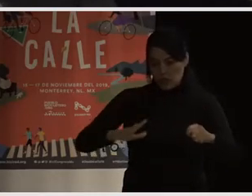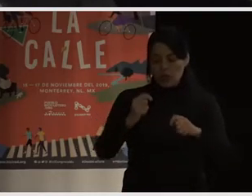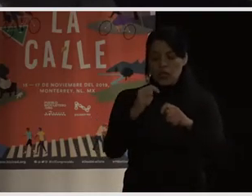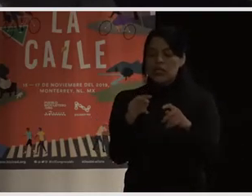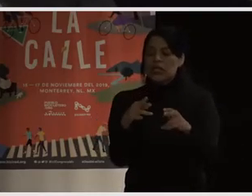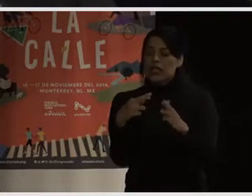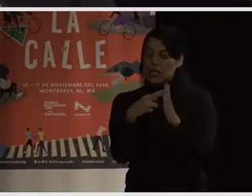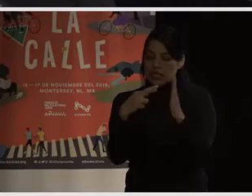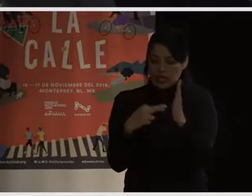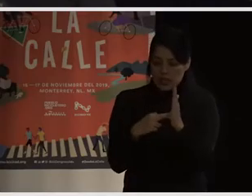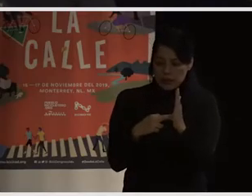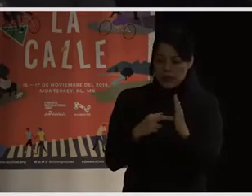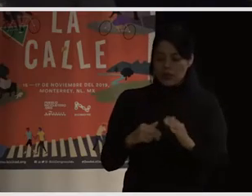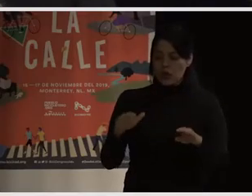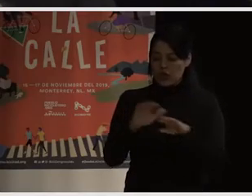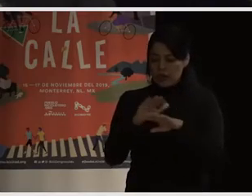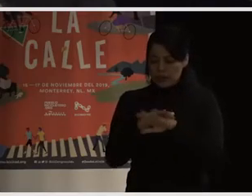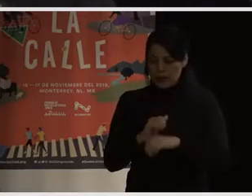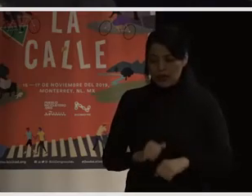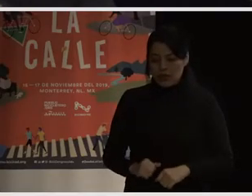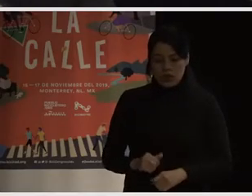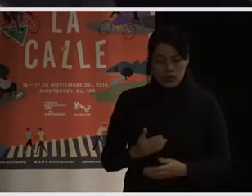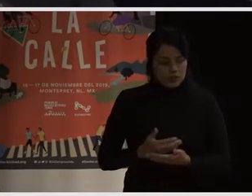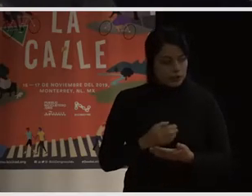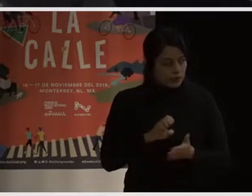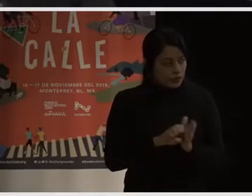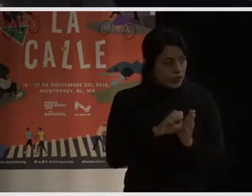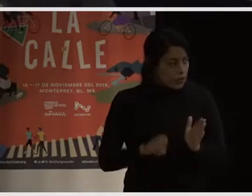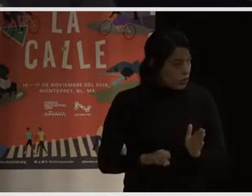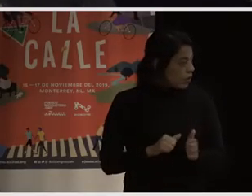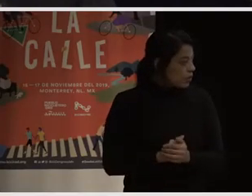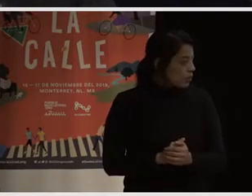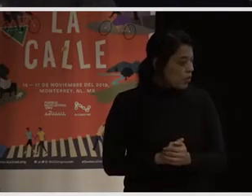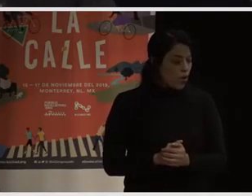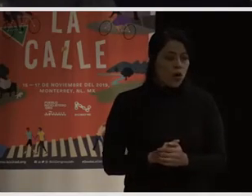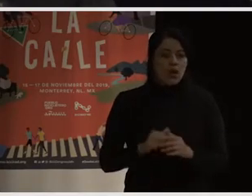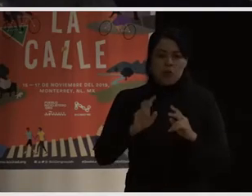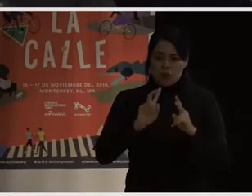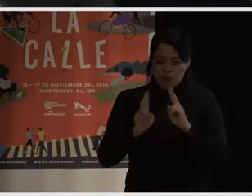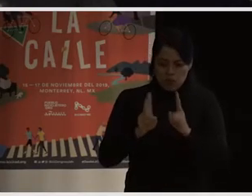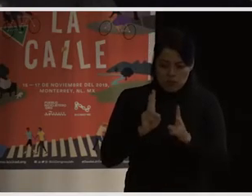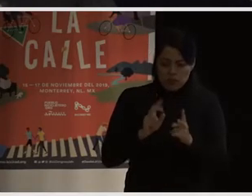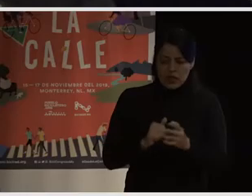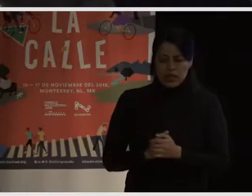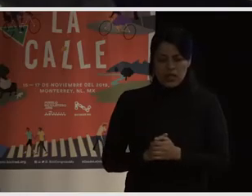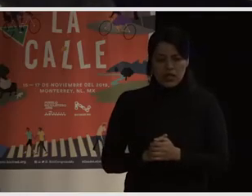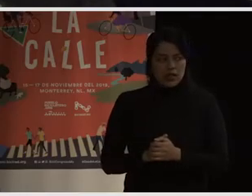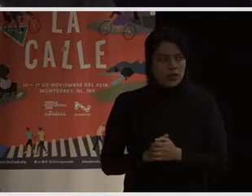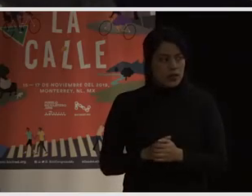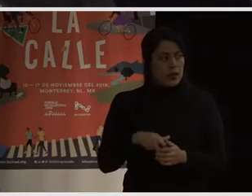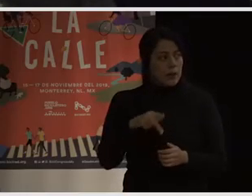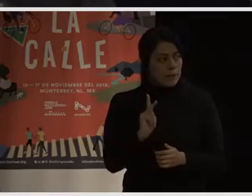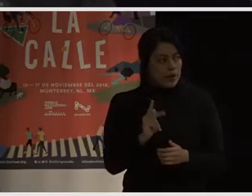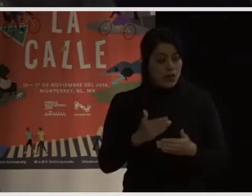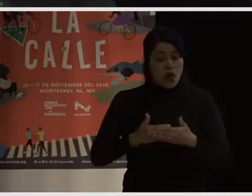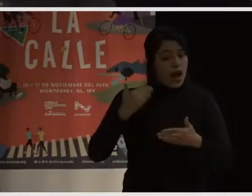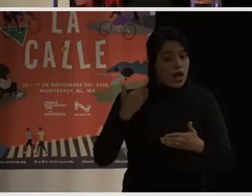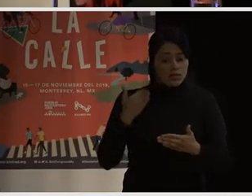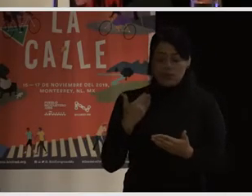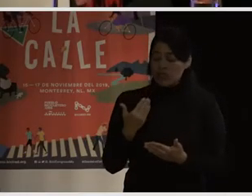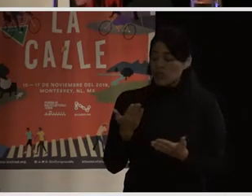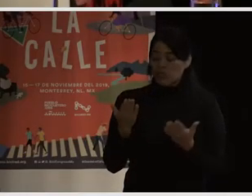podemos tener toda una discusión gergely carmen silvina seguramente también podríamos abrir la discusión al respecto pero antes no se